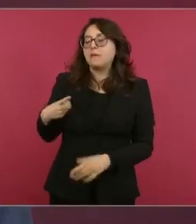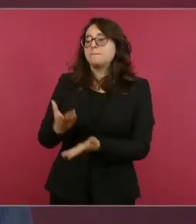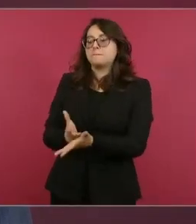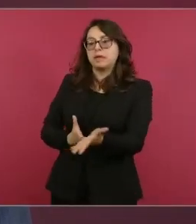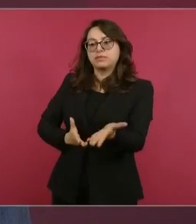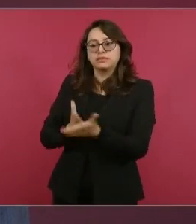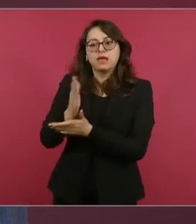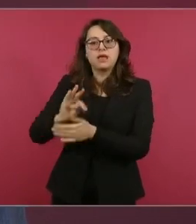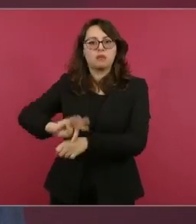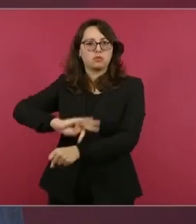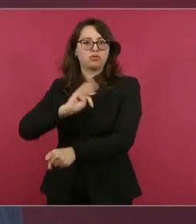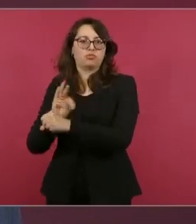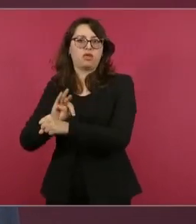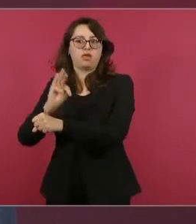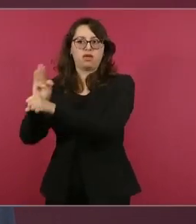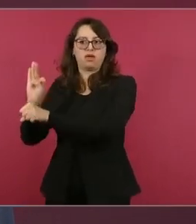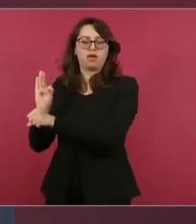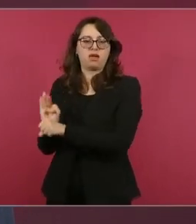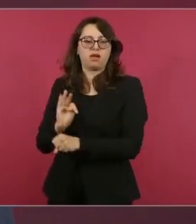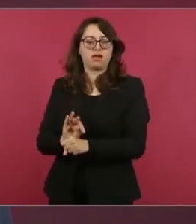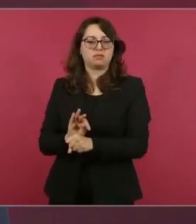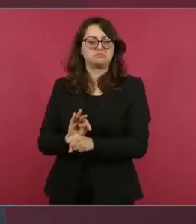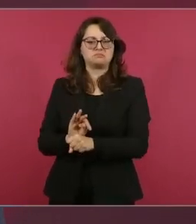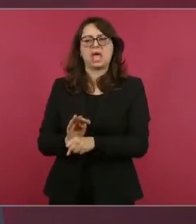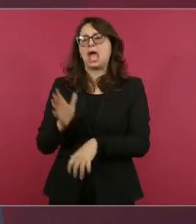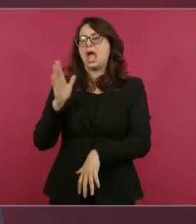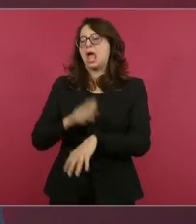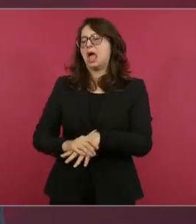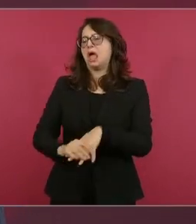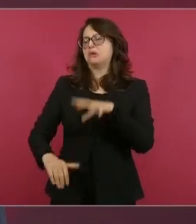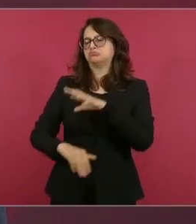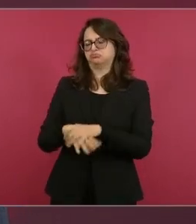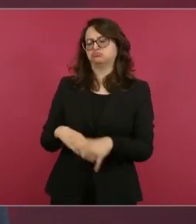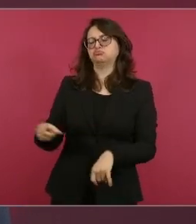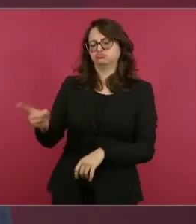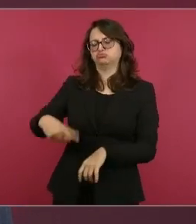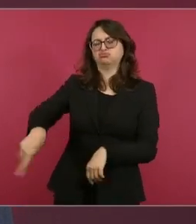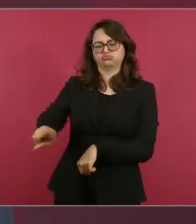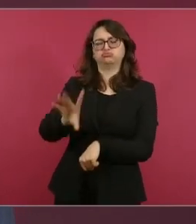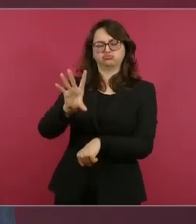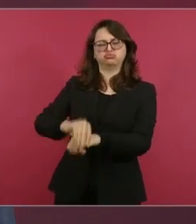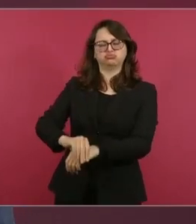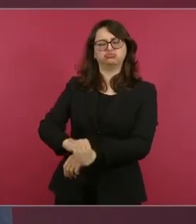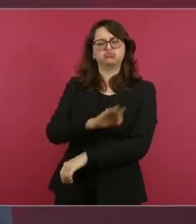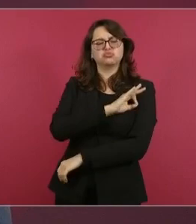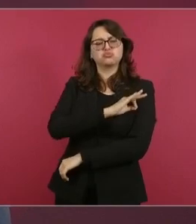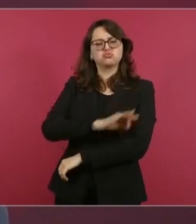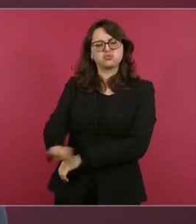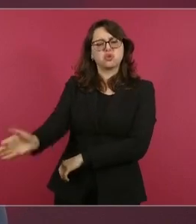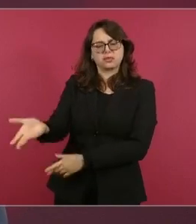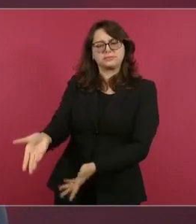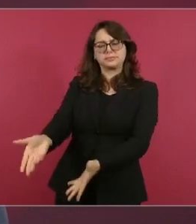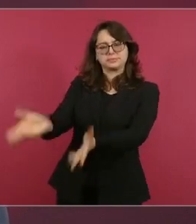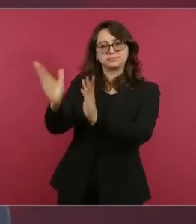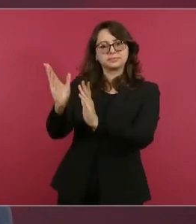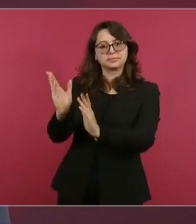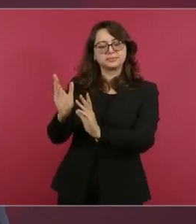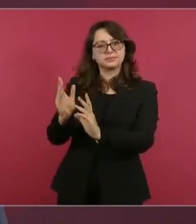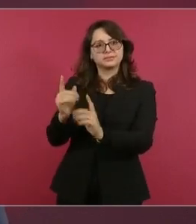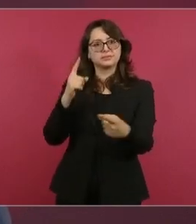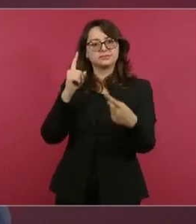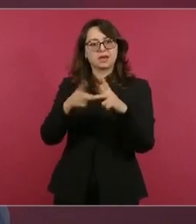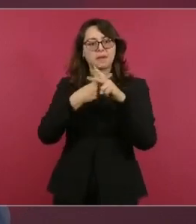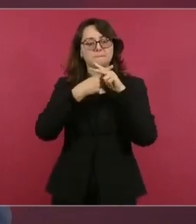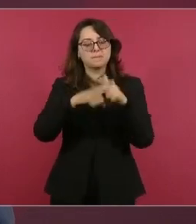hicieron fue un acto muy irresponsable. Desde Michoacán, ¿sí?, y